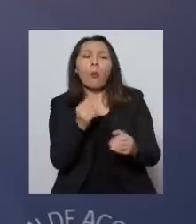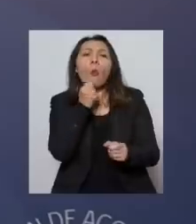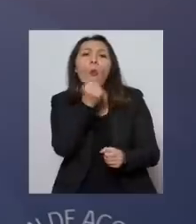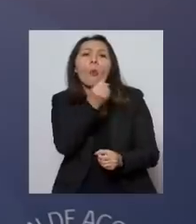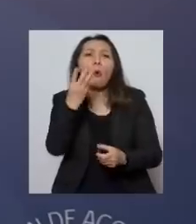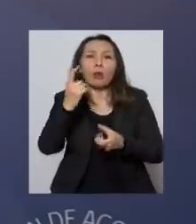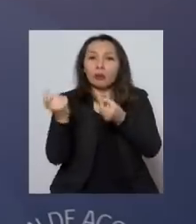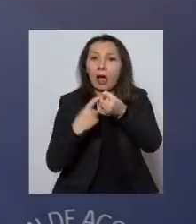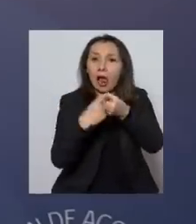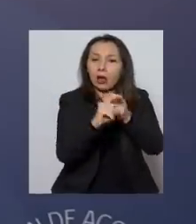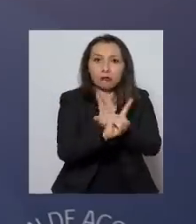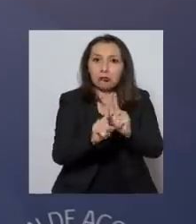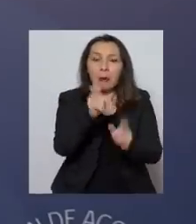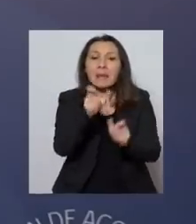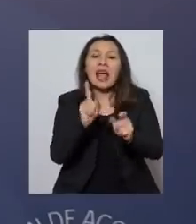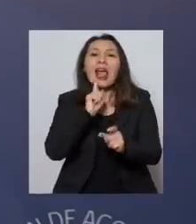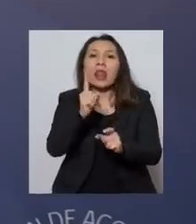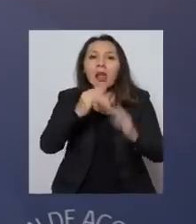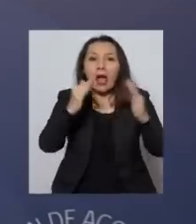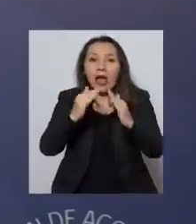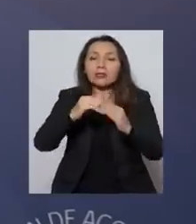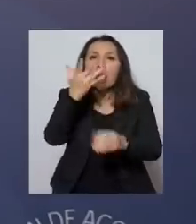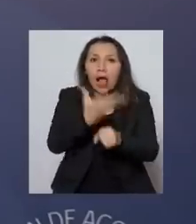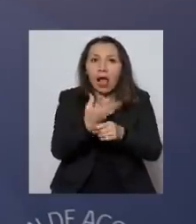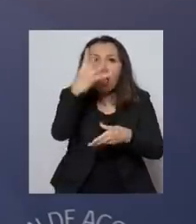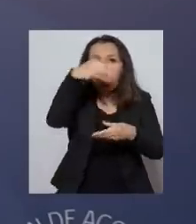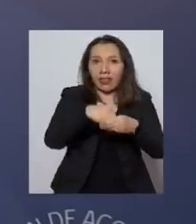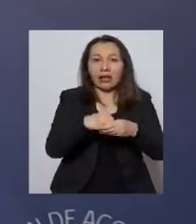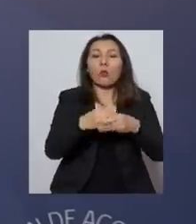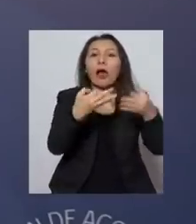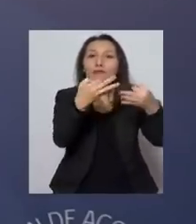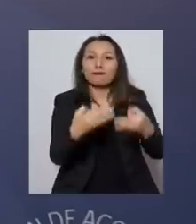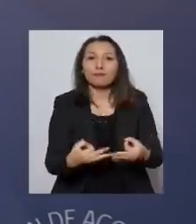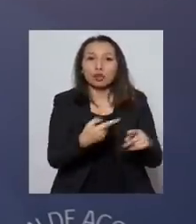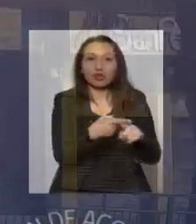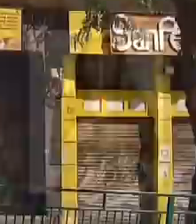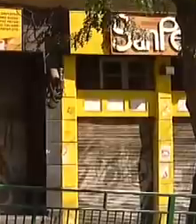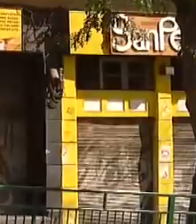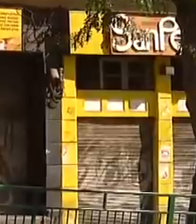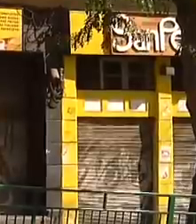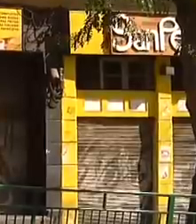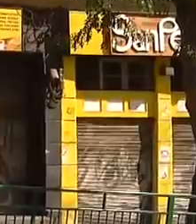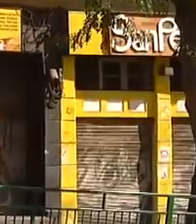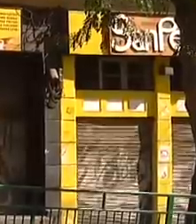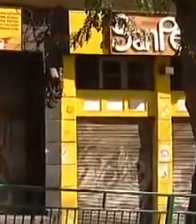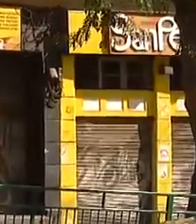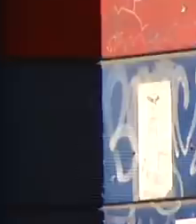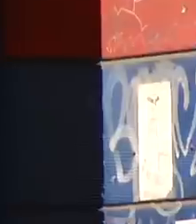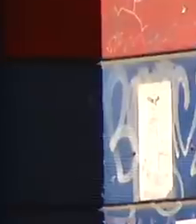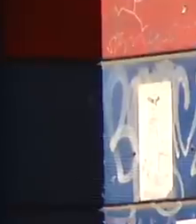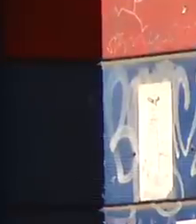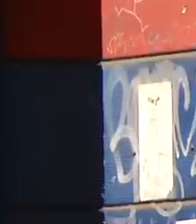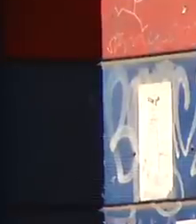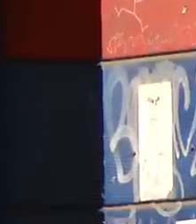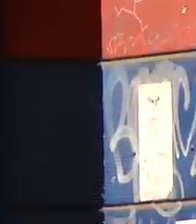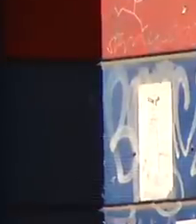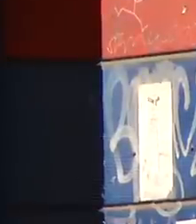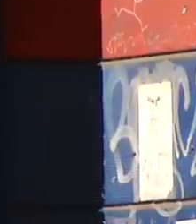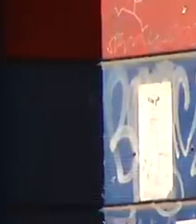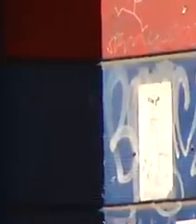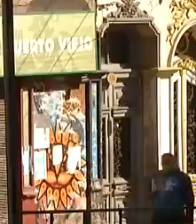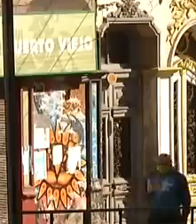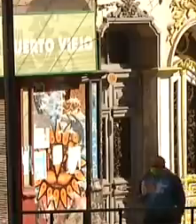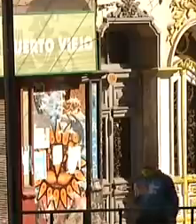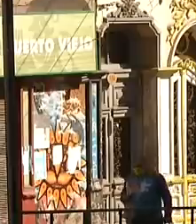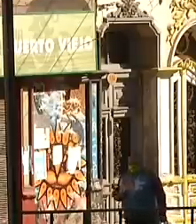cargas, sino son las personas que viven en el hogar y fueron declaradas así en el registro social de hogares. El primer mes se calcula por 65